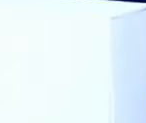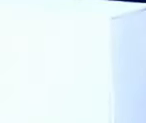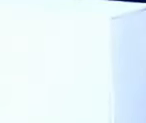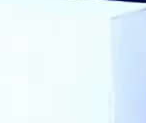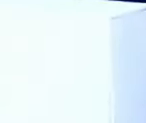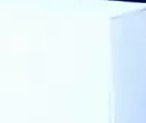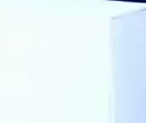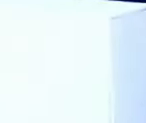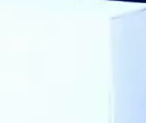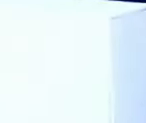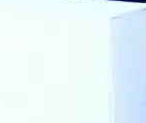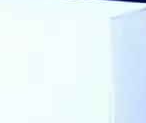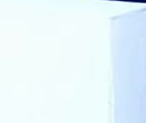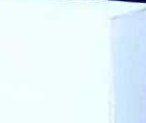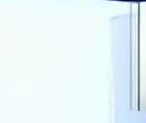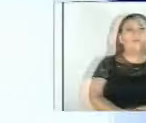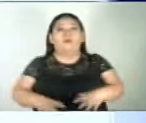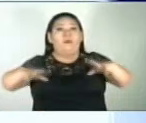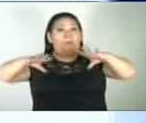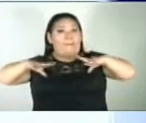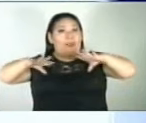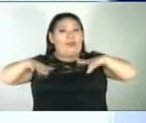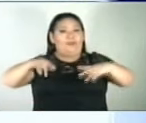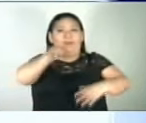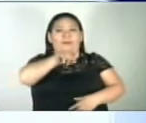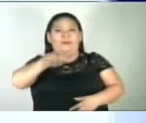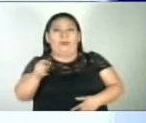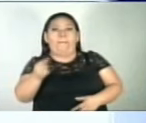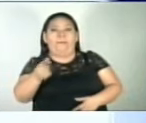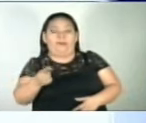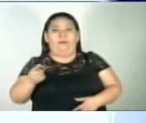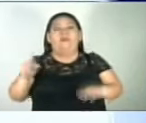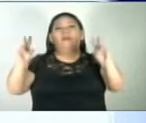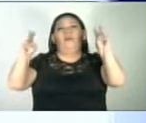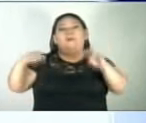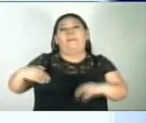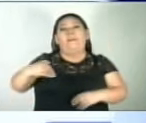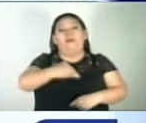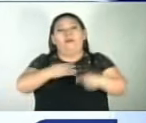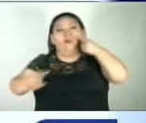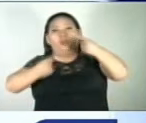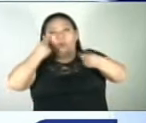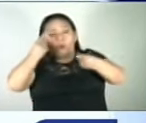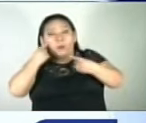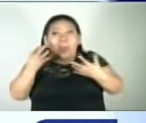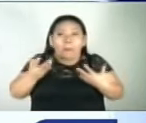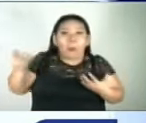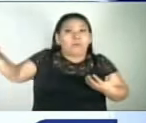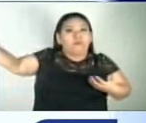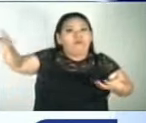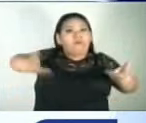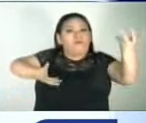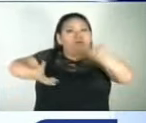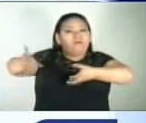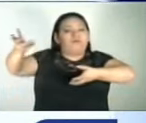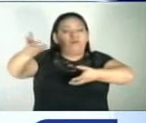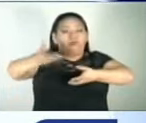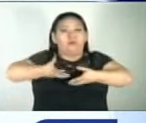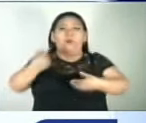Y para estas próximas vacaciones, el Ministerio de Turismo espera el ingreso de miles de turistas extranjeros y la afluencia